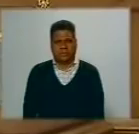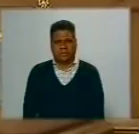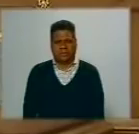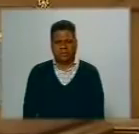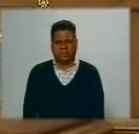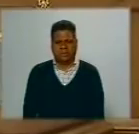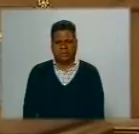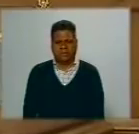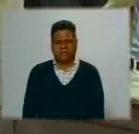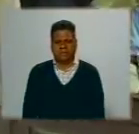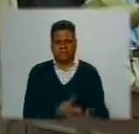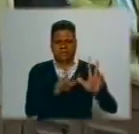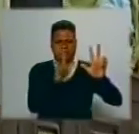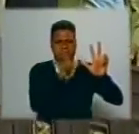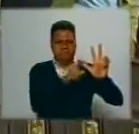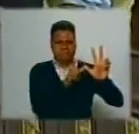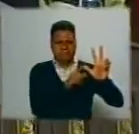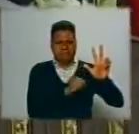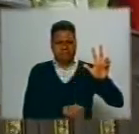Tercero,